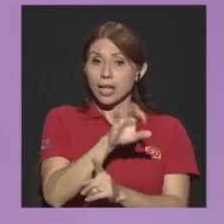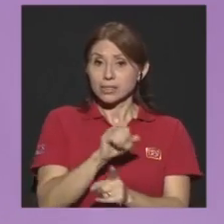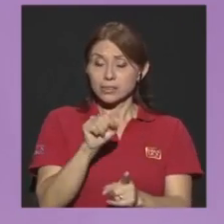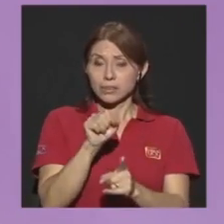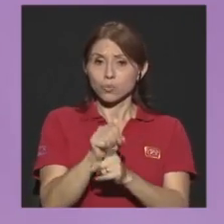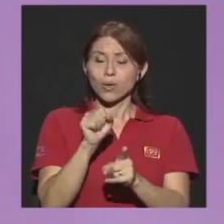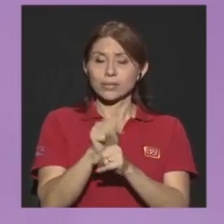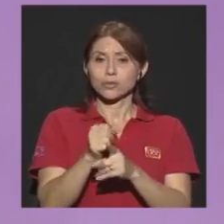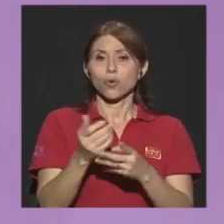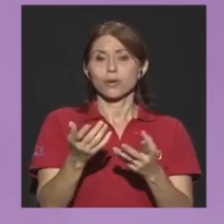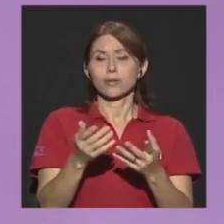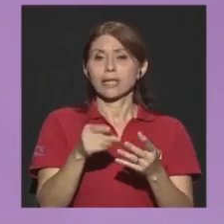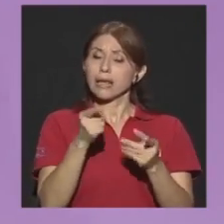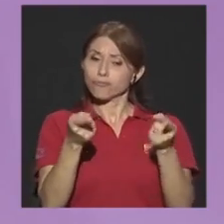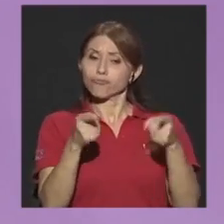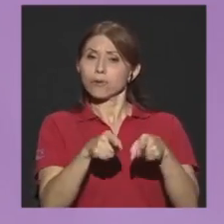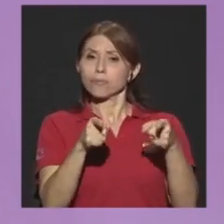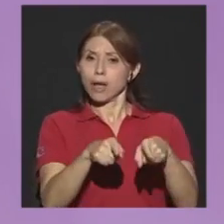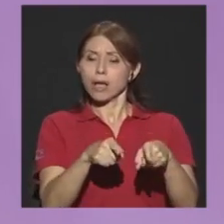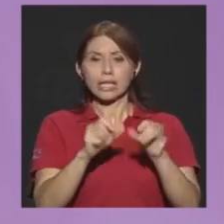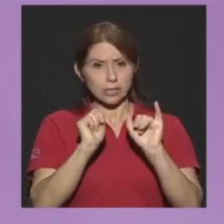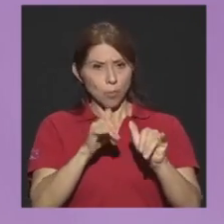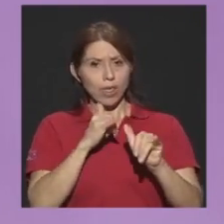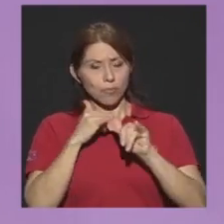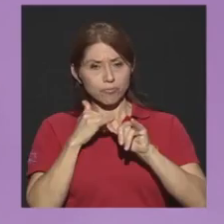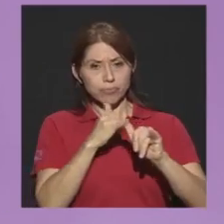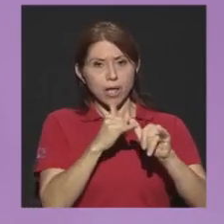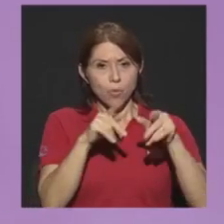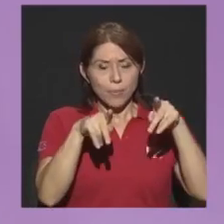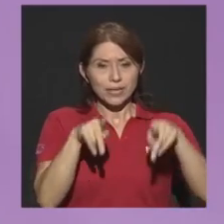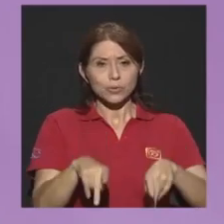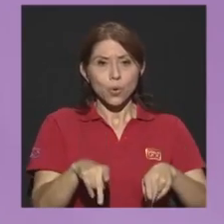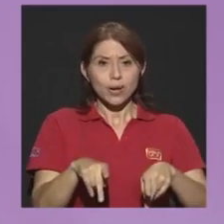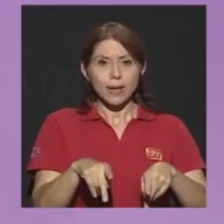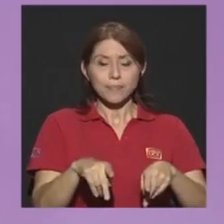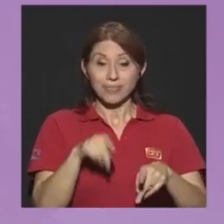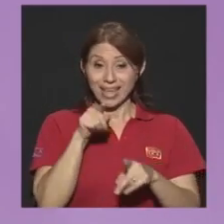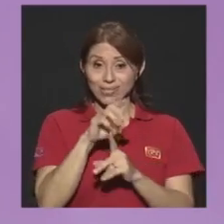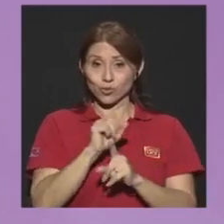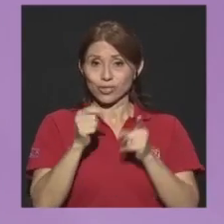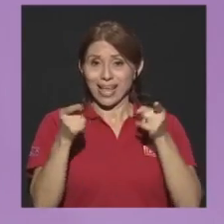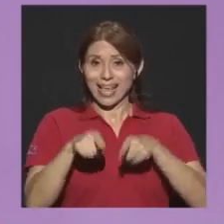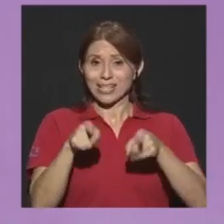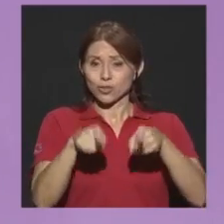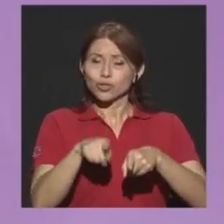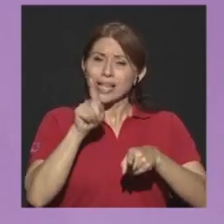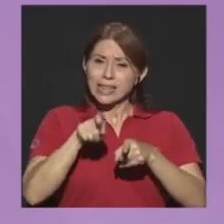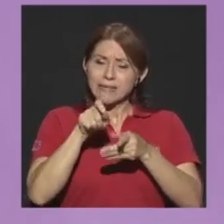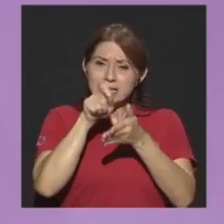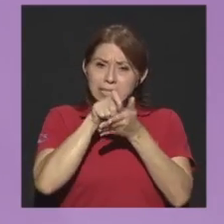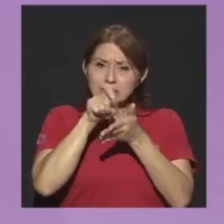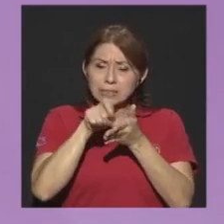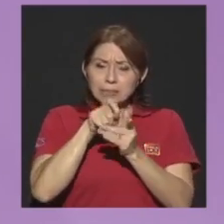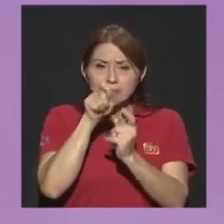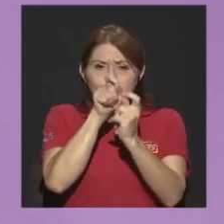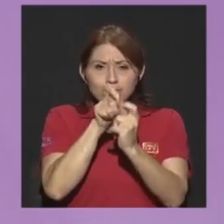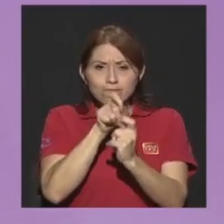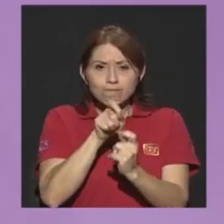cuales se puede imputar a una persona deben estar muy bien especificados y muy